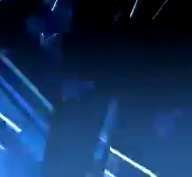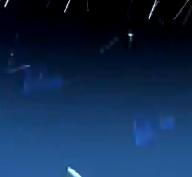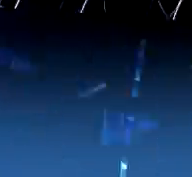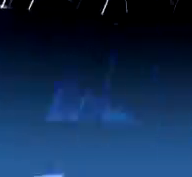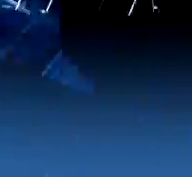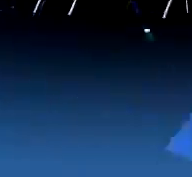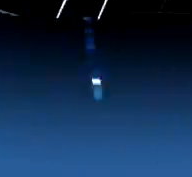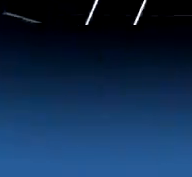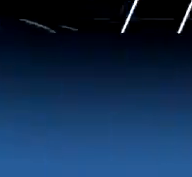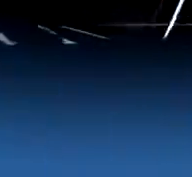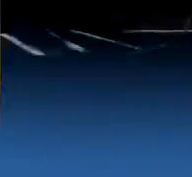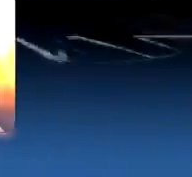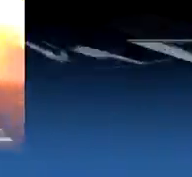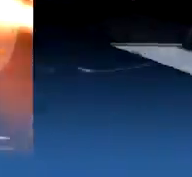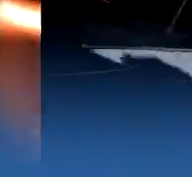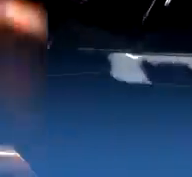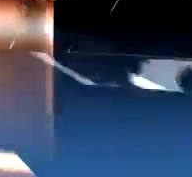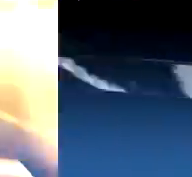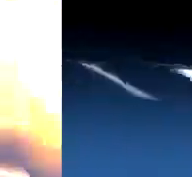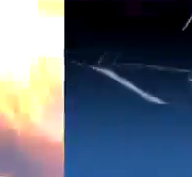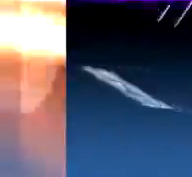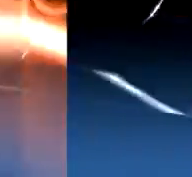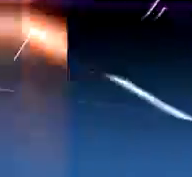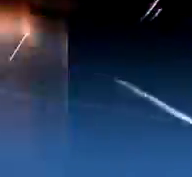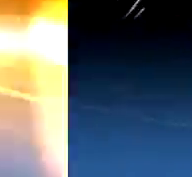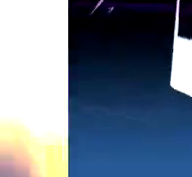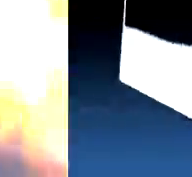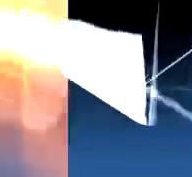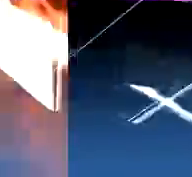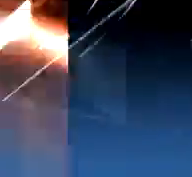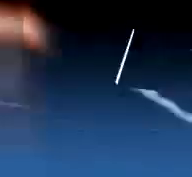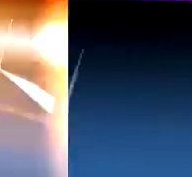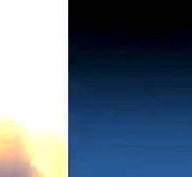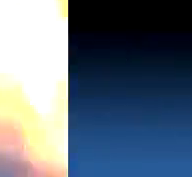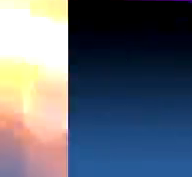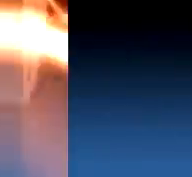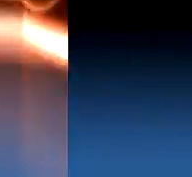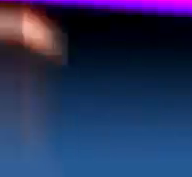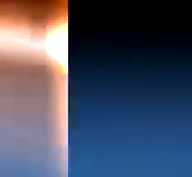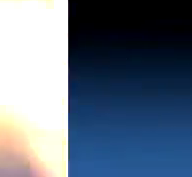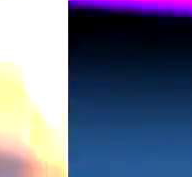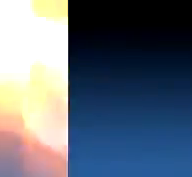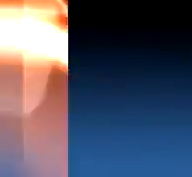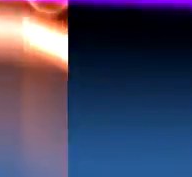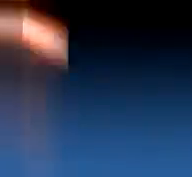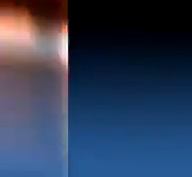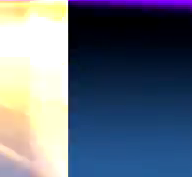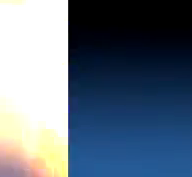Abierta.